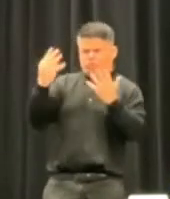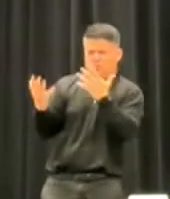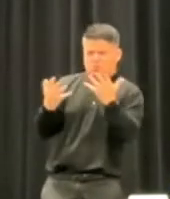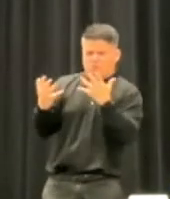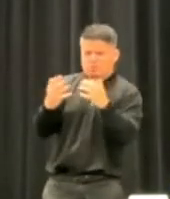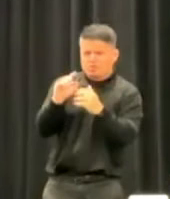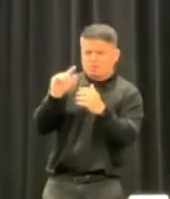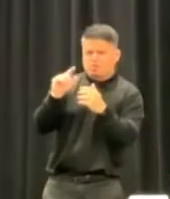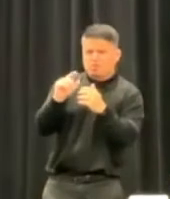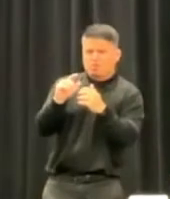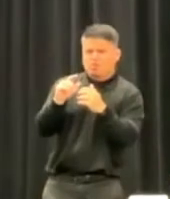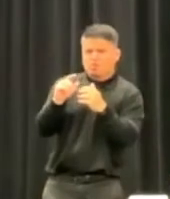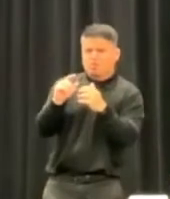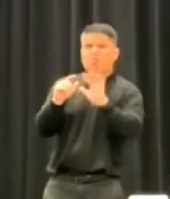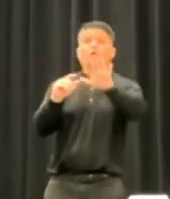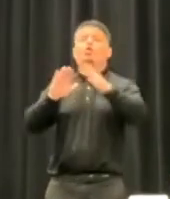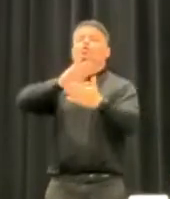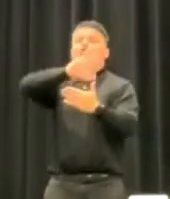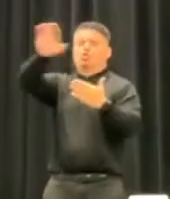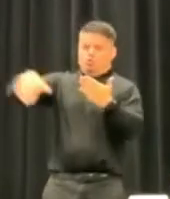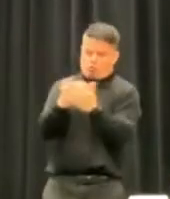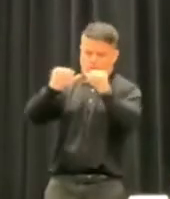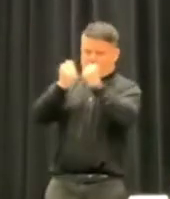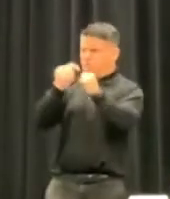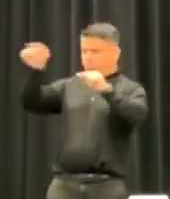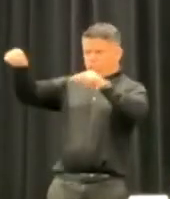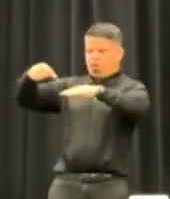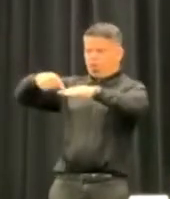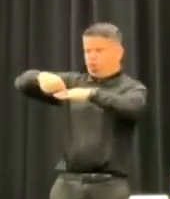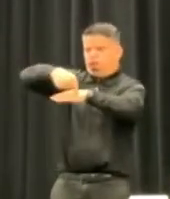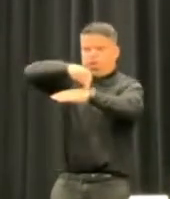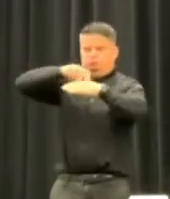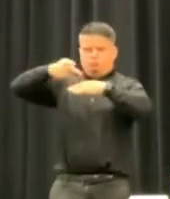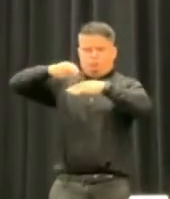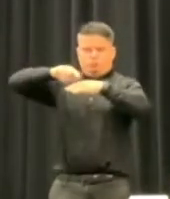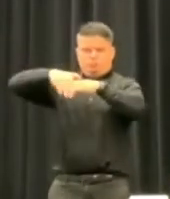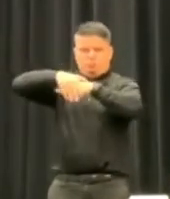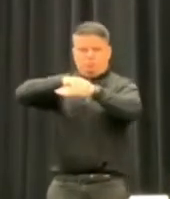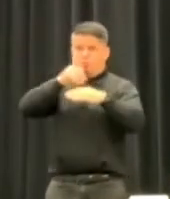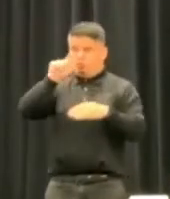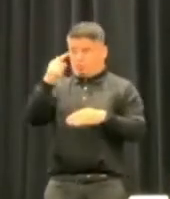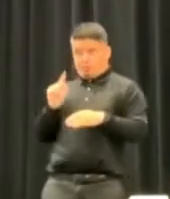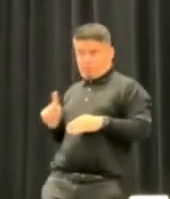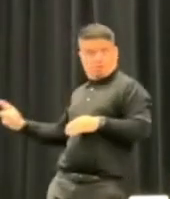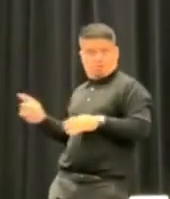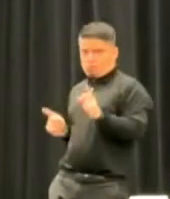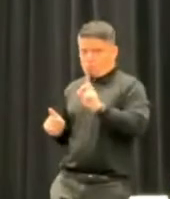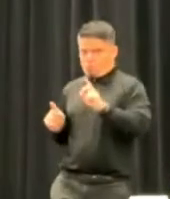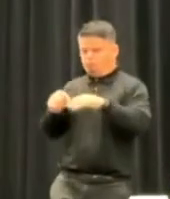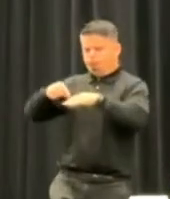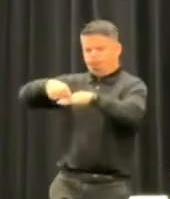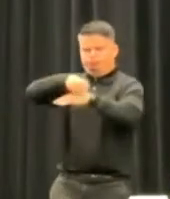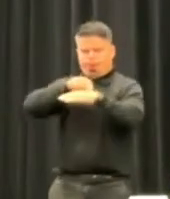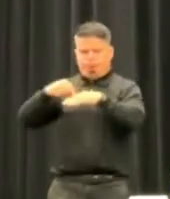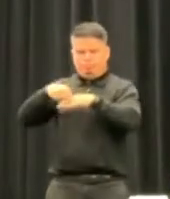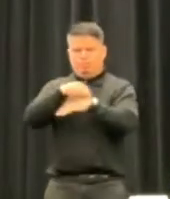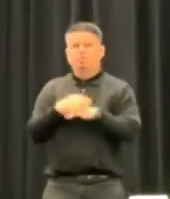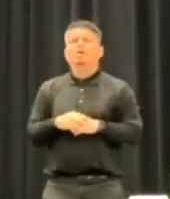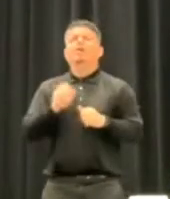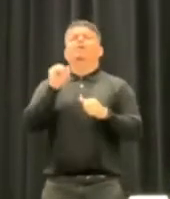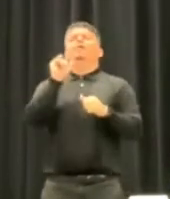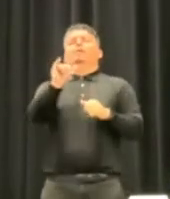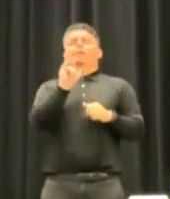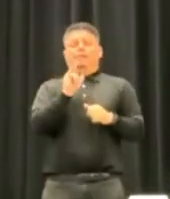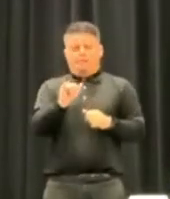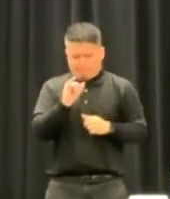tienen que someter un plan de trabajo a distancia sin excepción de ninguna ok entonces como esto es infraestructura y estamos ya